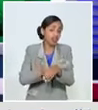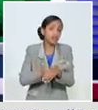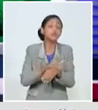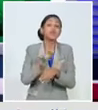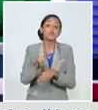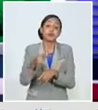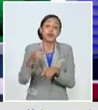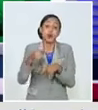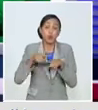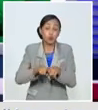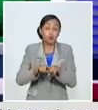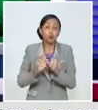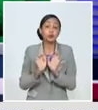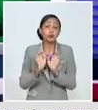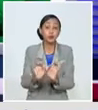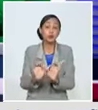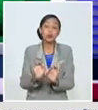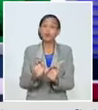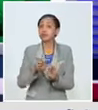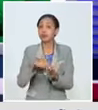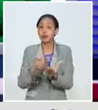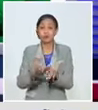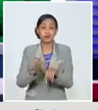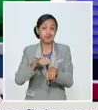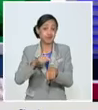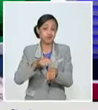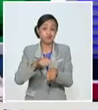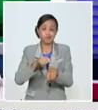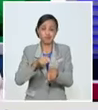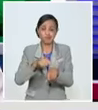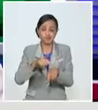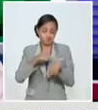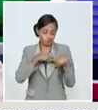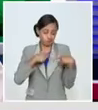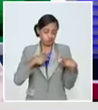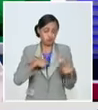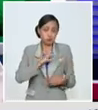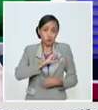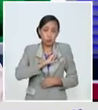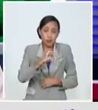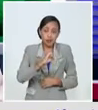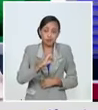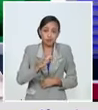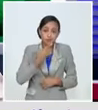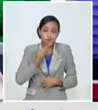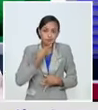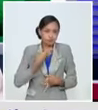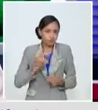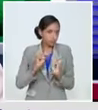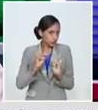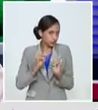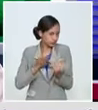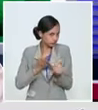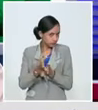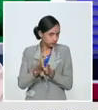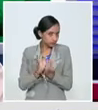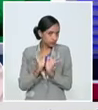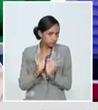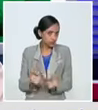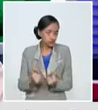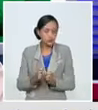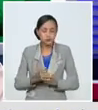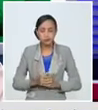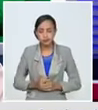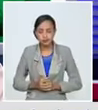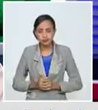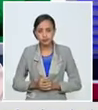un momento determinado hace una parada cardíaca en asistolia, de la cual tampoco fue posible